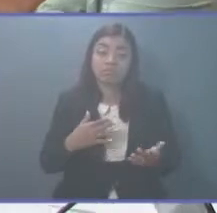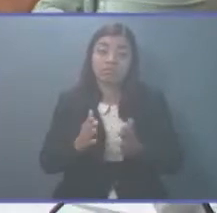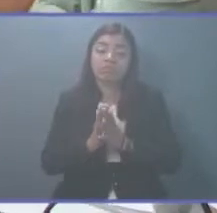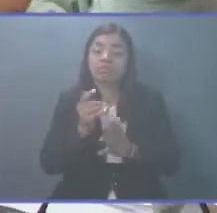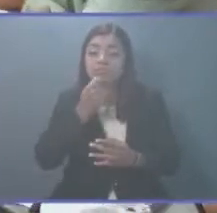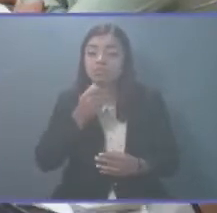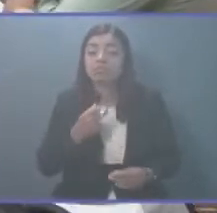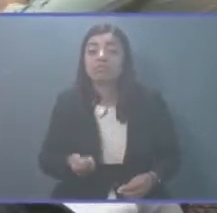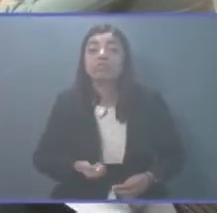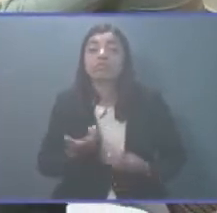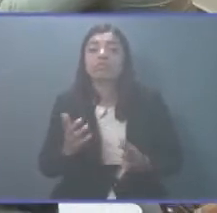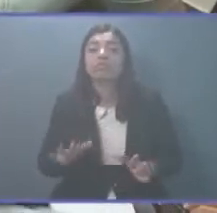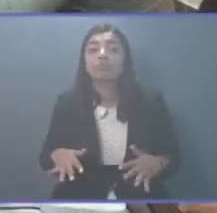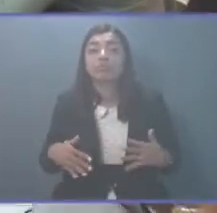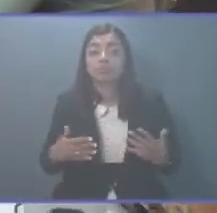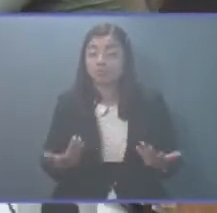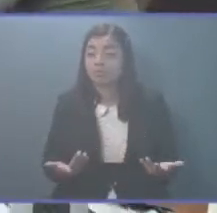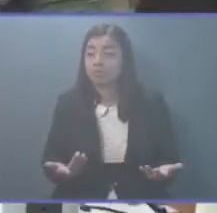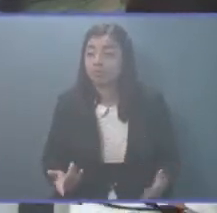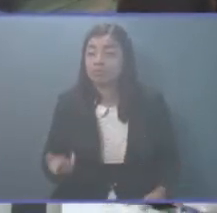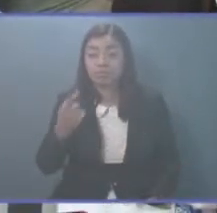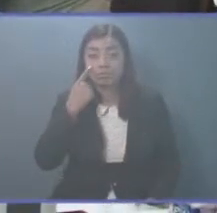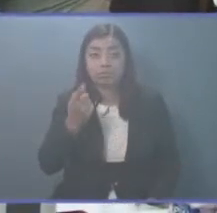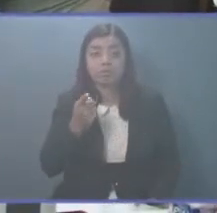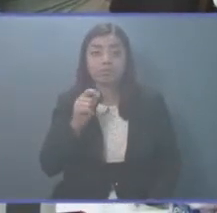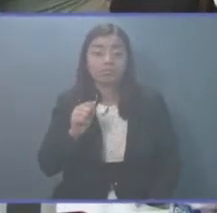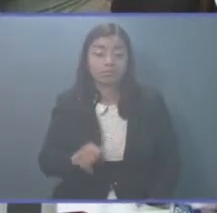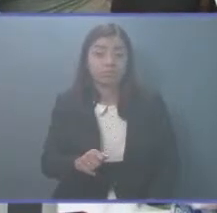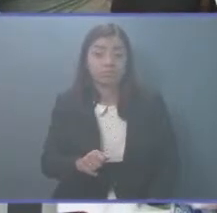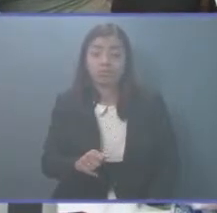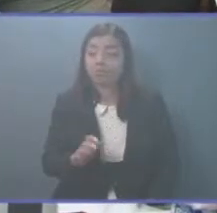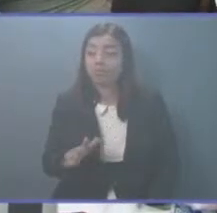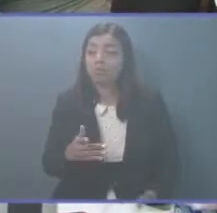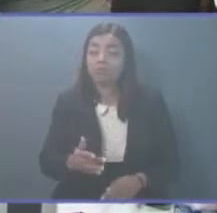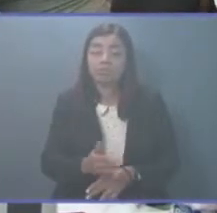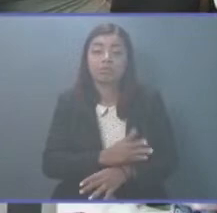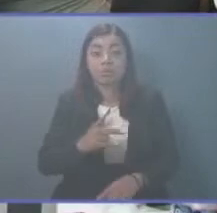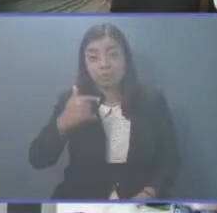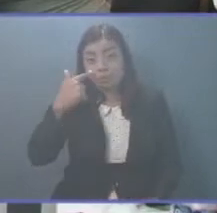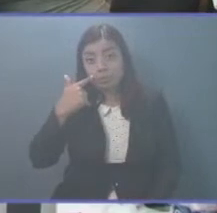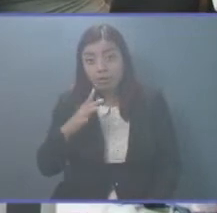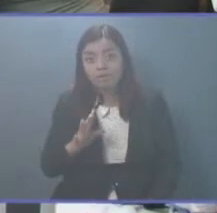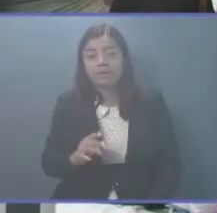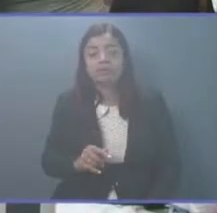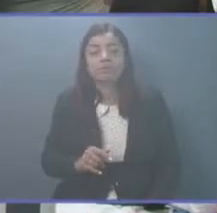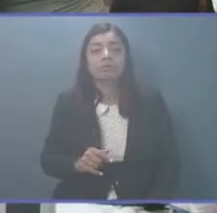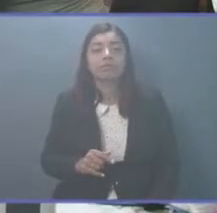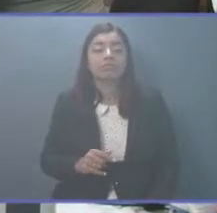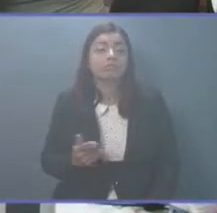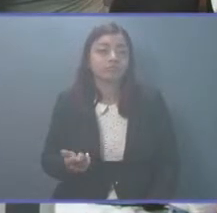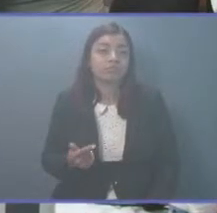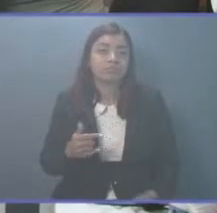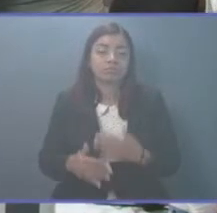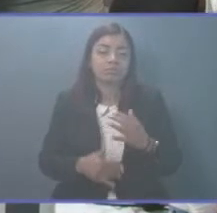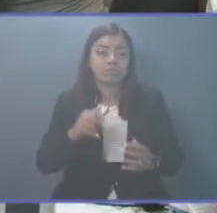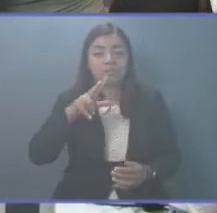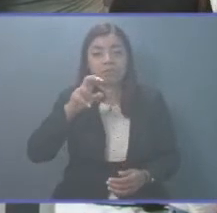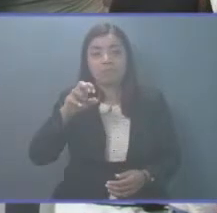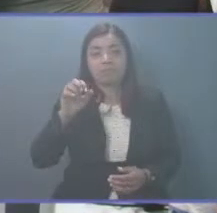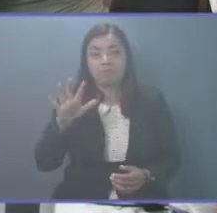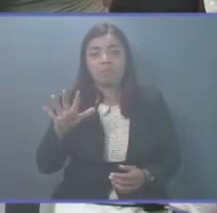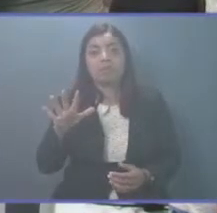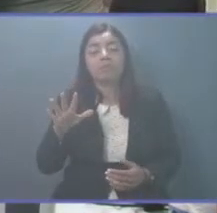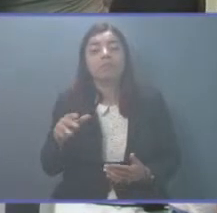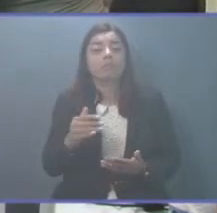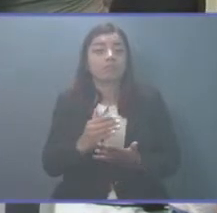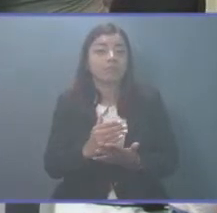qué. Primero ya se habla de anticipo de prueba. Y en el 305, que hace